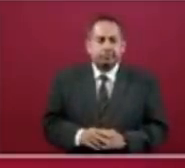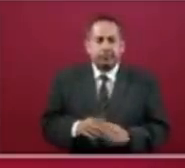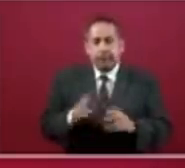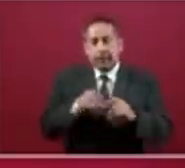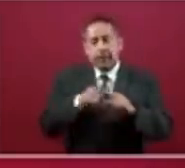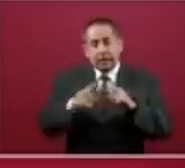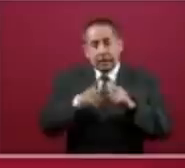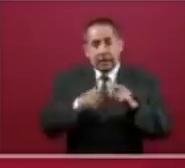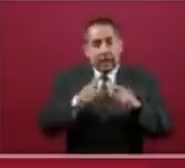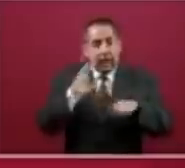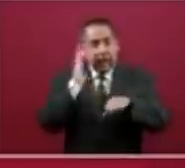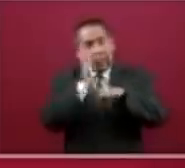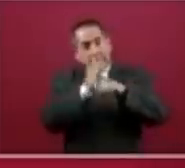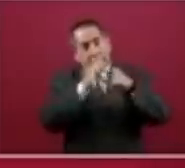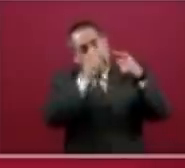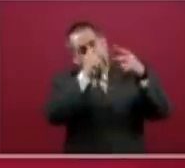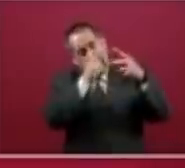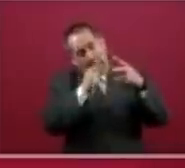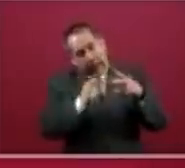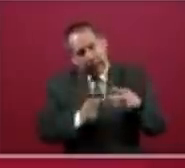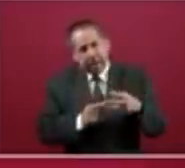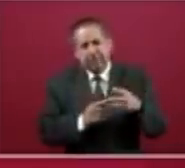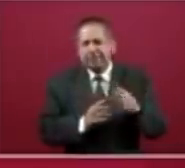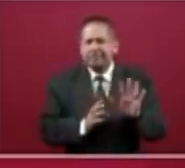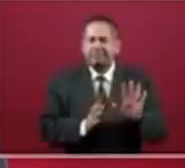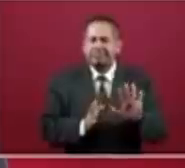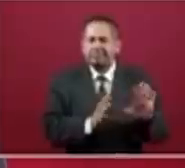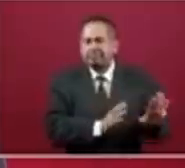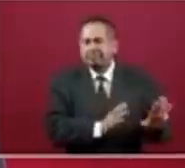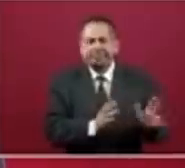toda la condena, que es mejor que